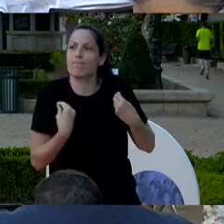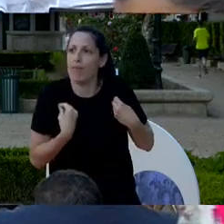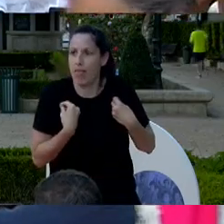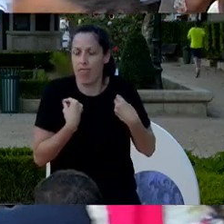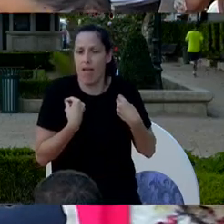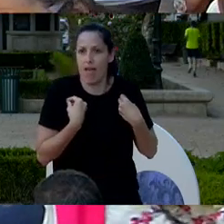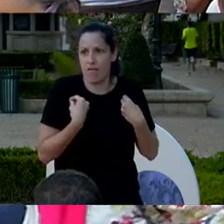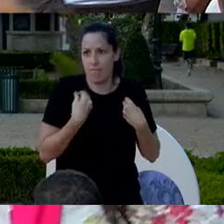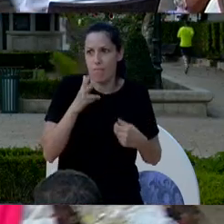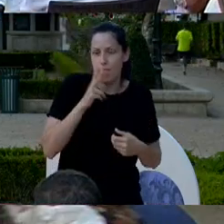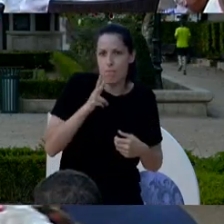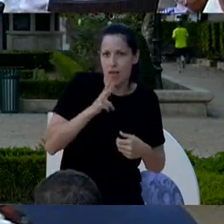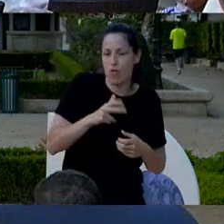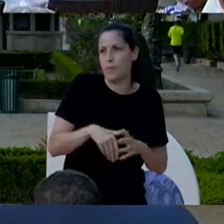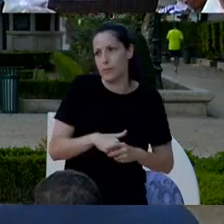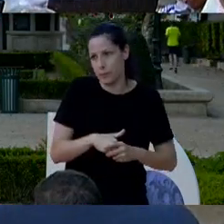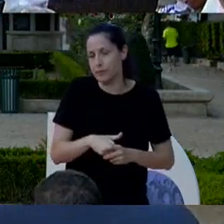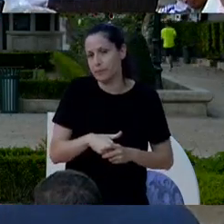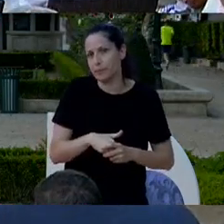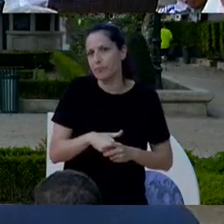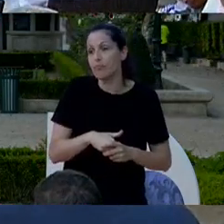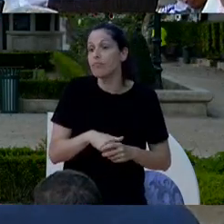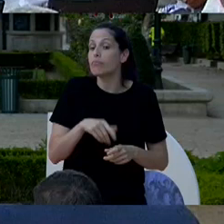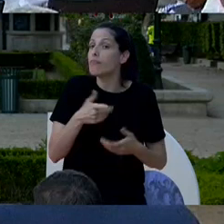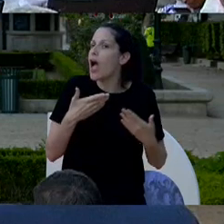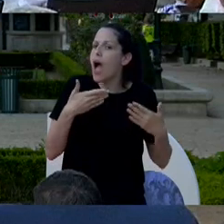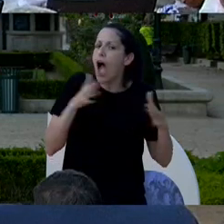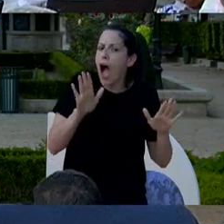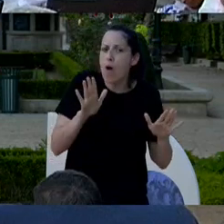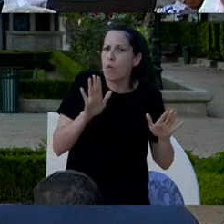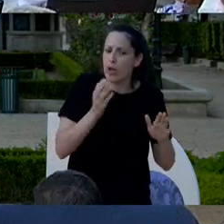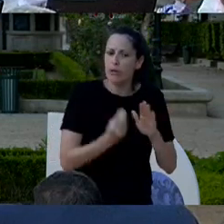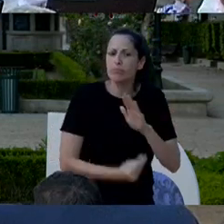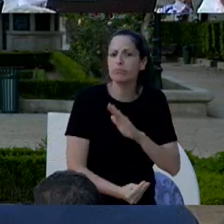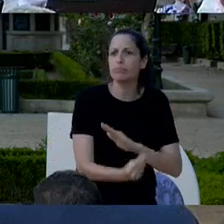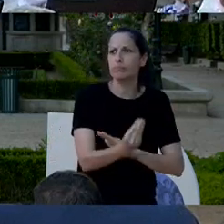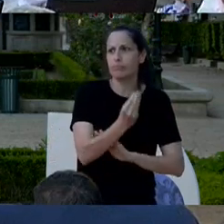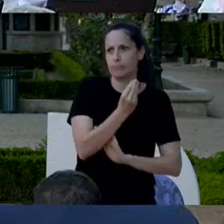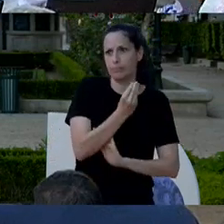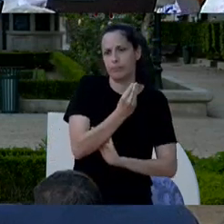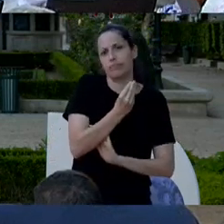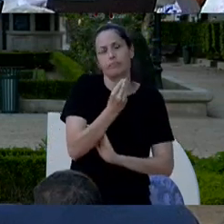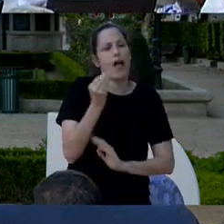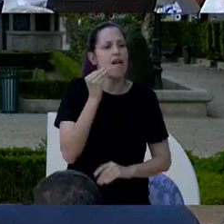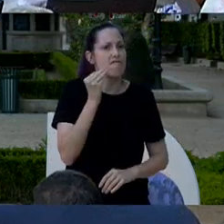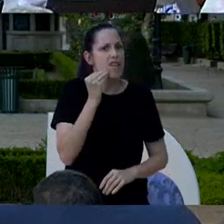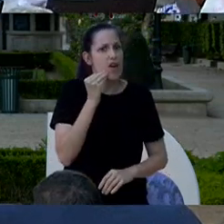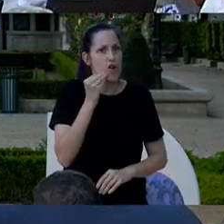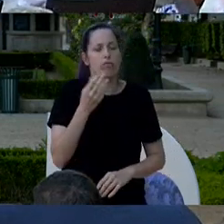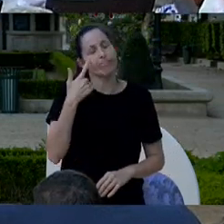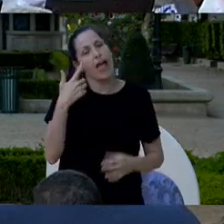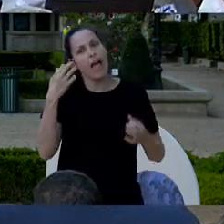de Pontevedresa na que estivo conectada, a pesar de que era de Ferrol. Creo que será sobre as 7 da tarde,